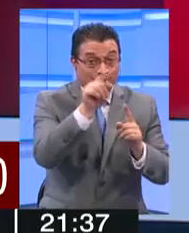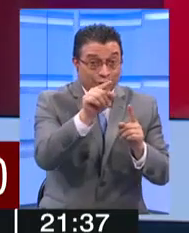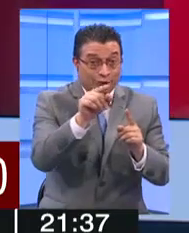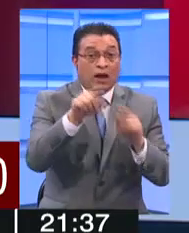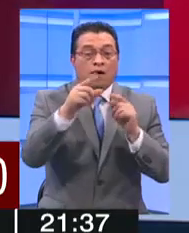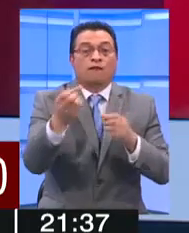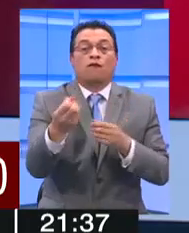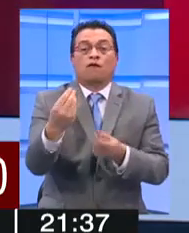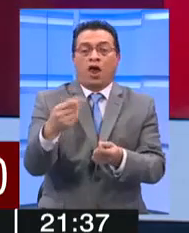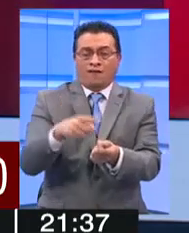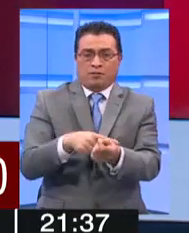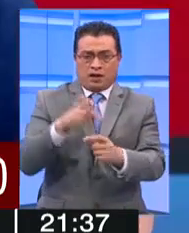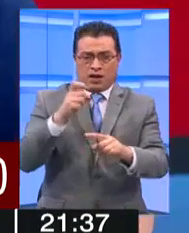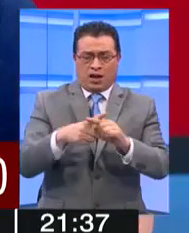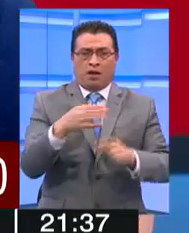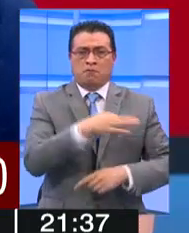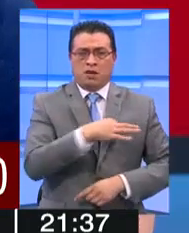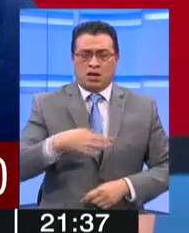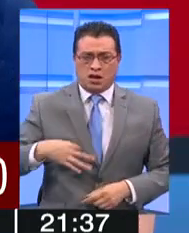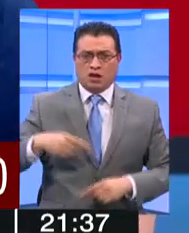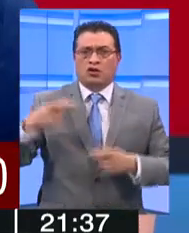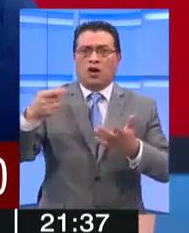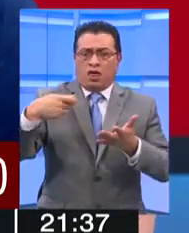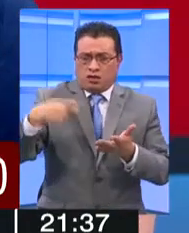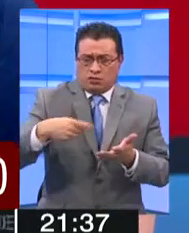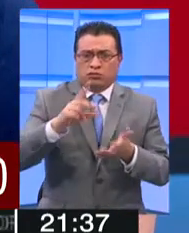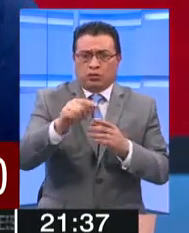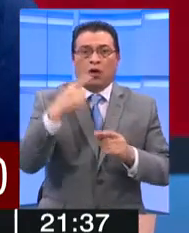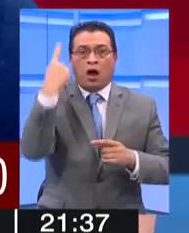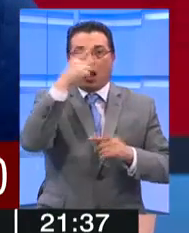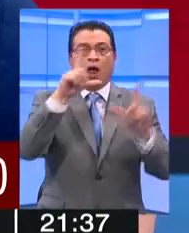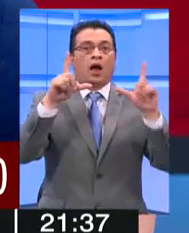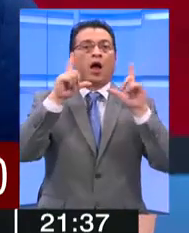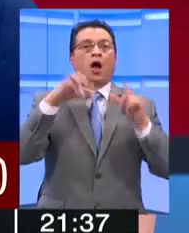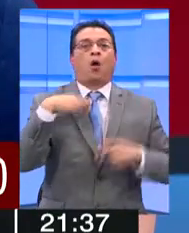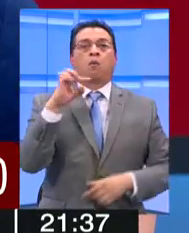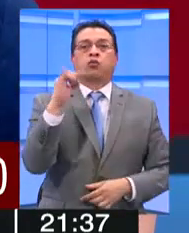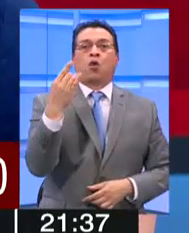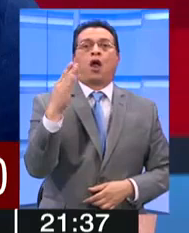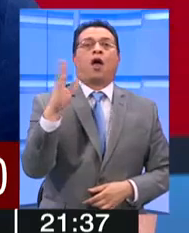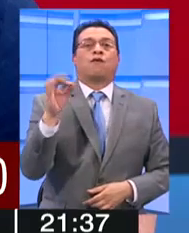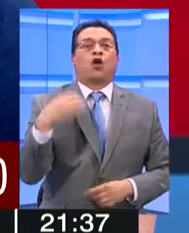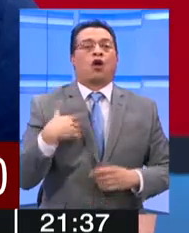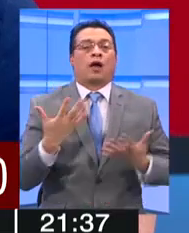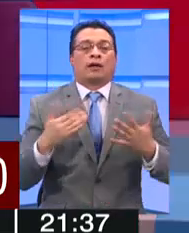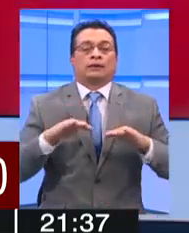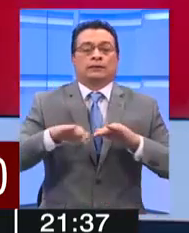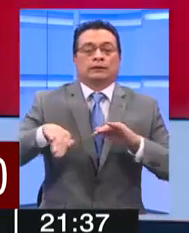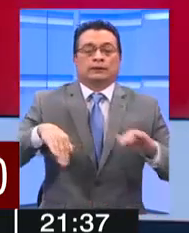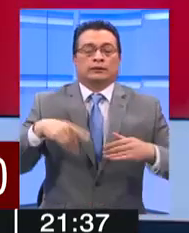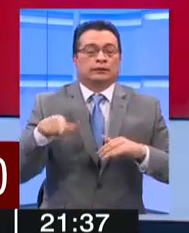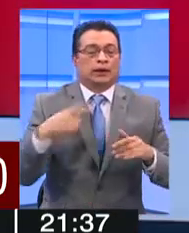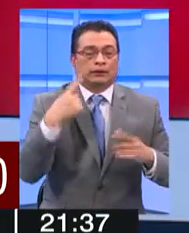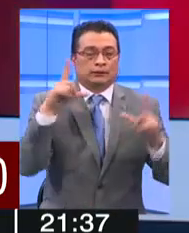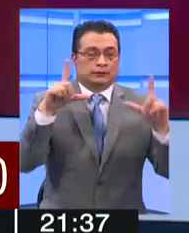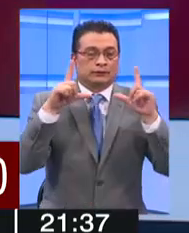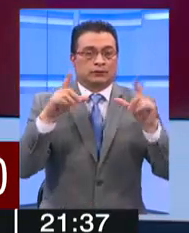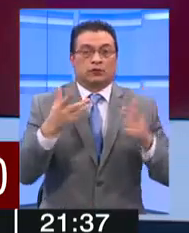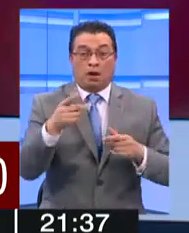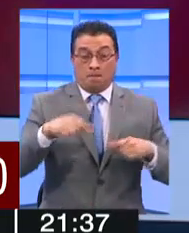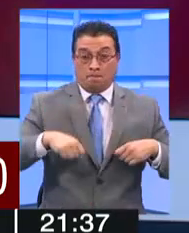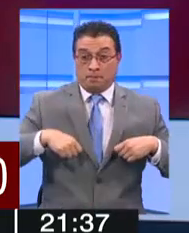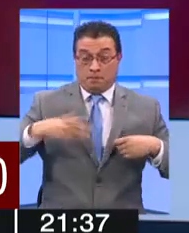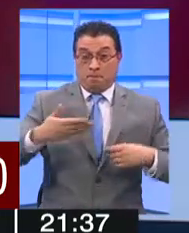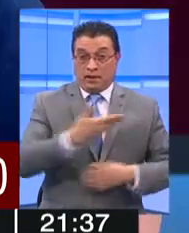buenas familias, son hijos de exministros y parlamentarios y se disfrazan de pueblo para abrirse paso en la izquierda. ¿Qué le parece esta declaración que es del presidente de la